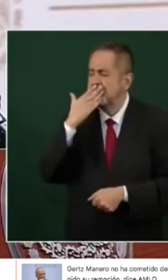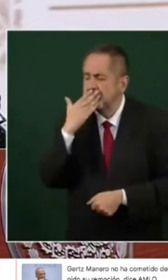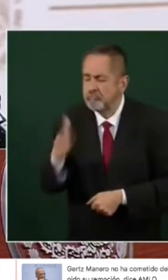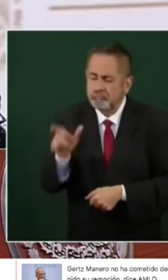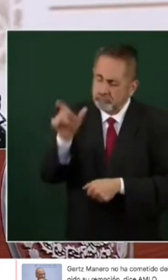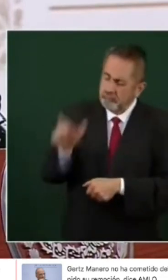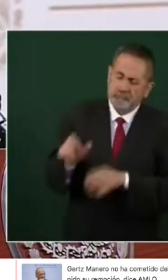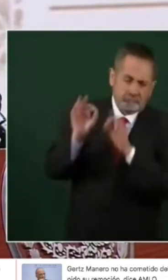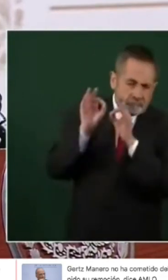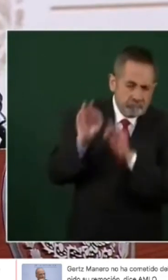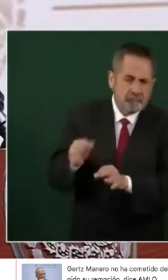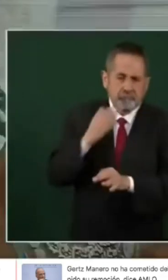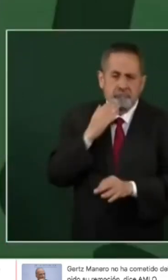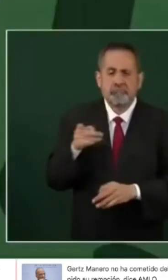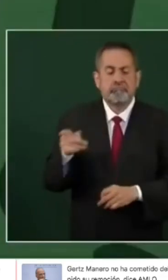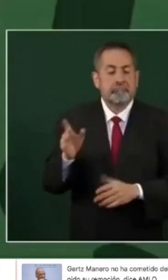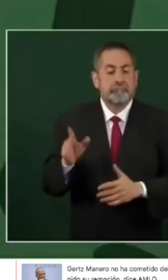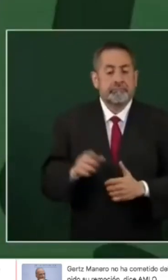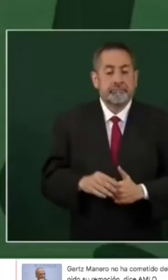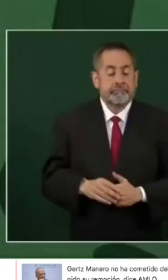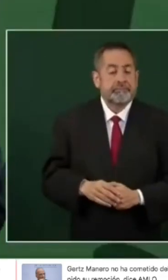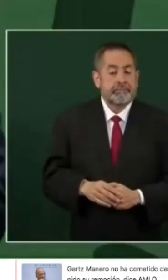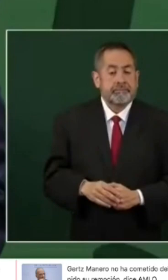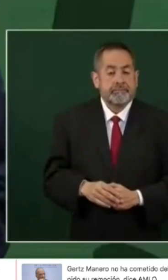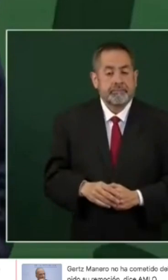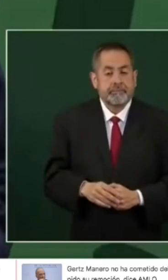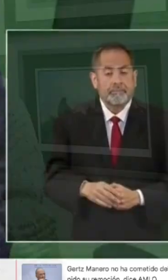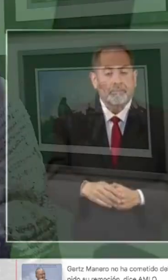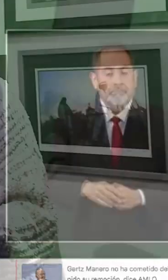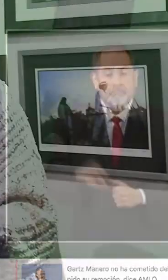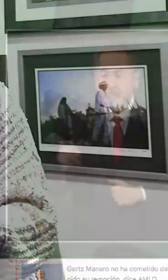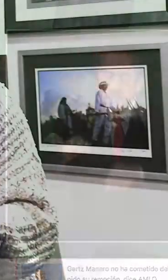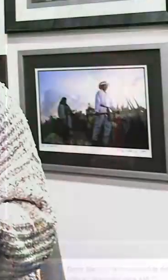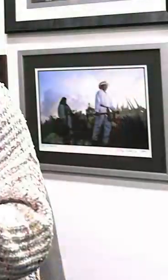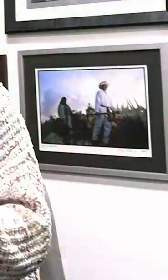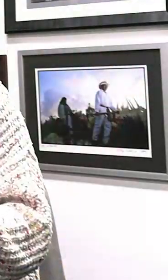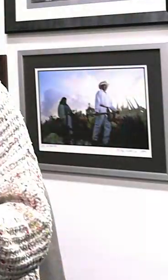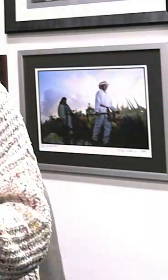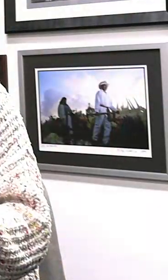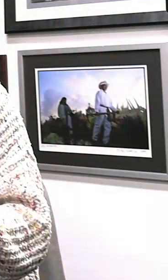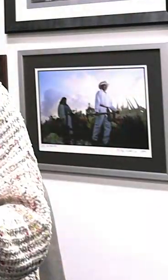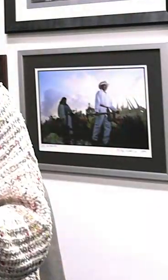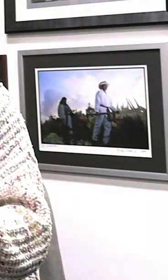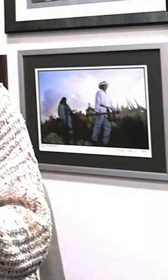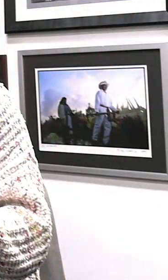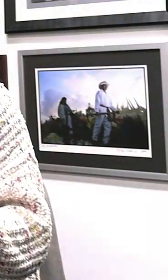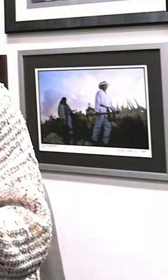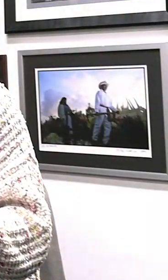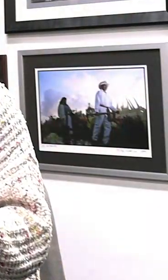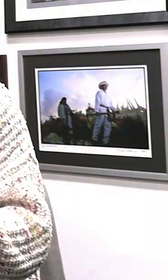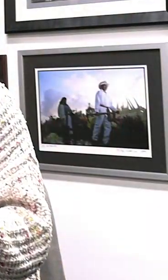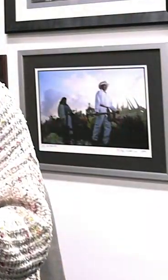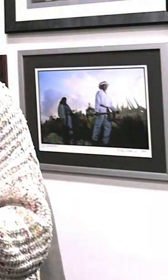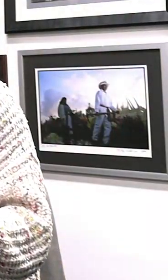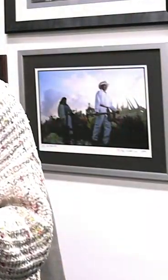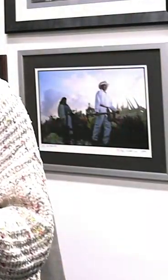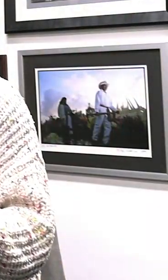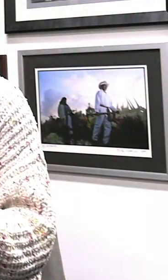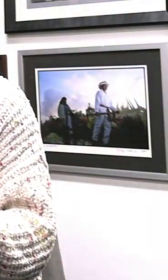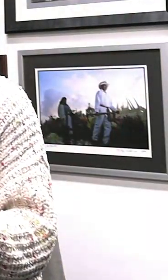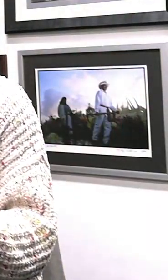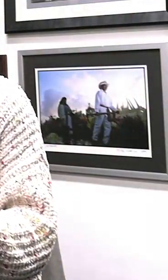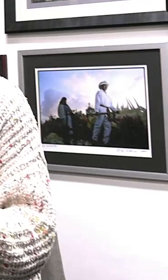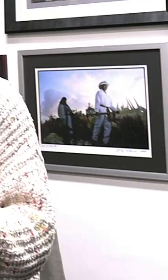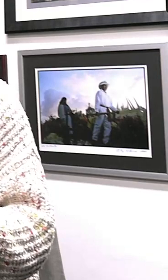ha tomado el poder de la Fiscalía, que es autónoma. Pues es algo también que se debe de informar claramente qué está sucediendo con el